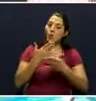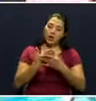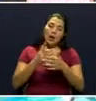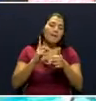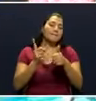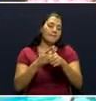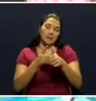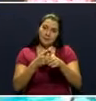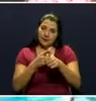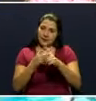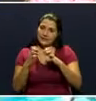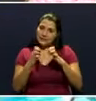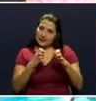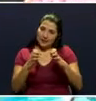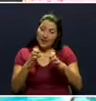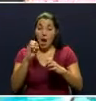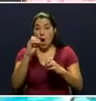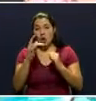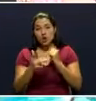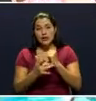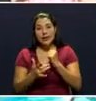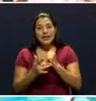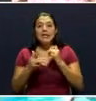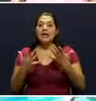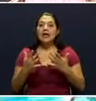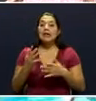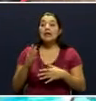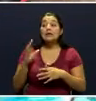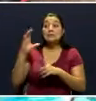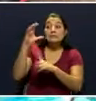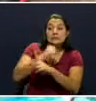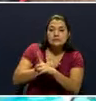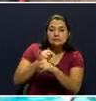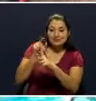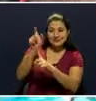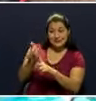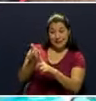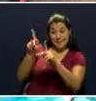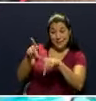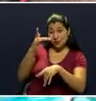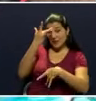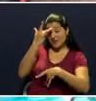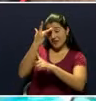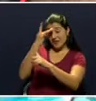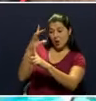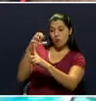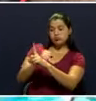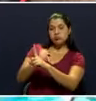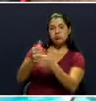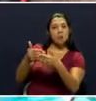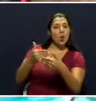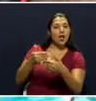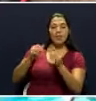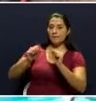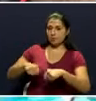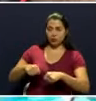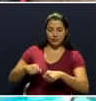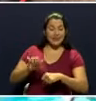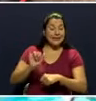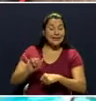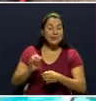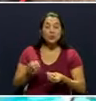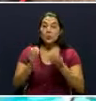primera estrategia de nosotros es la detección temprana, ¿verdad? La detección temprana de los casos es